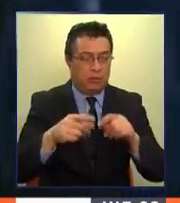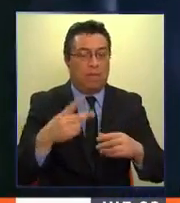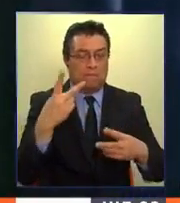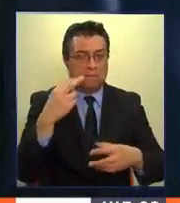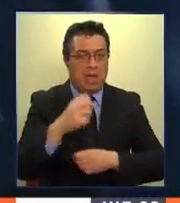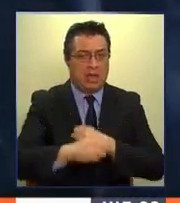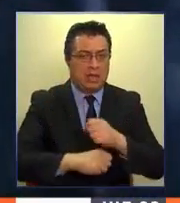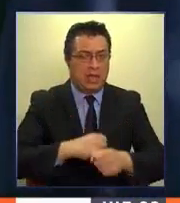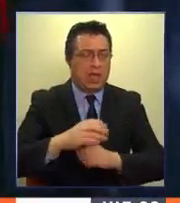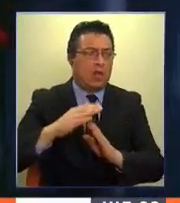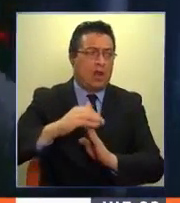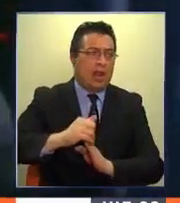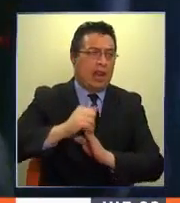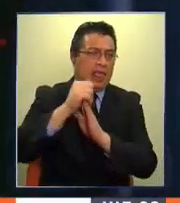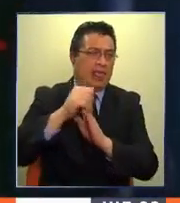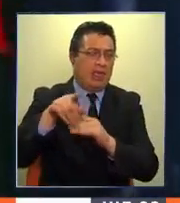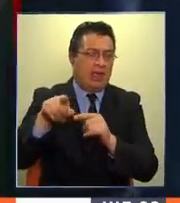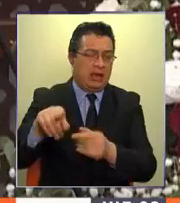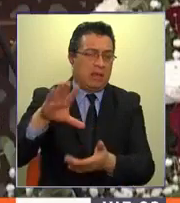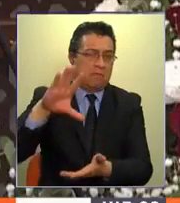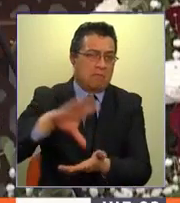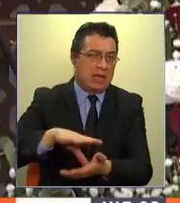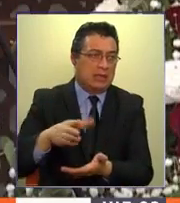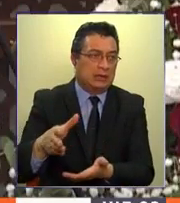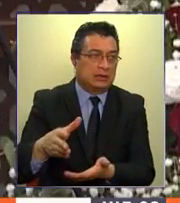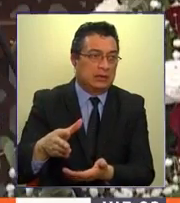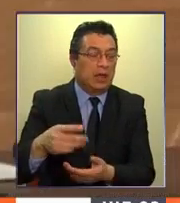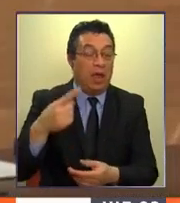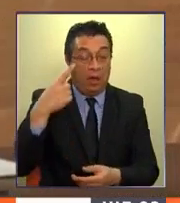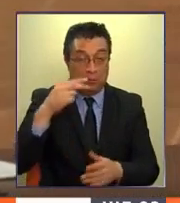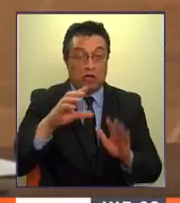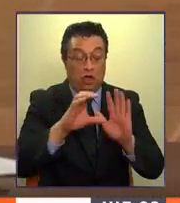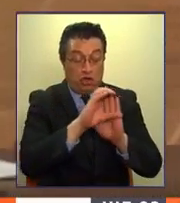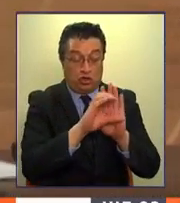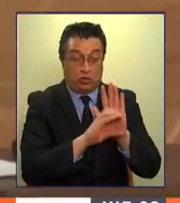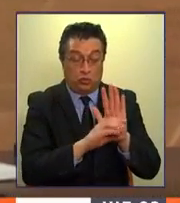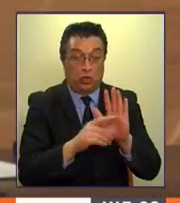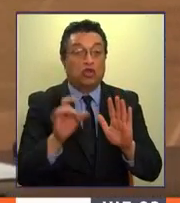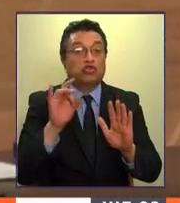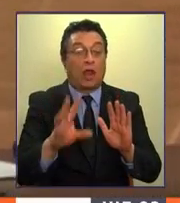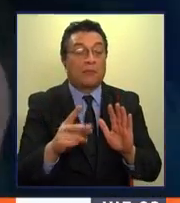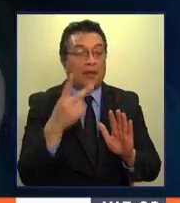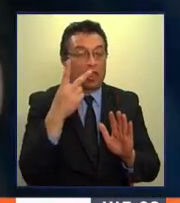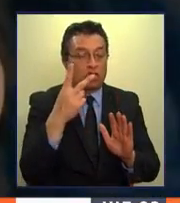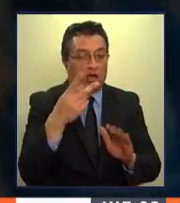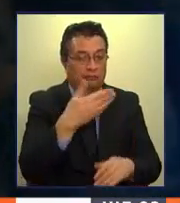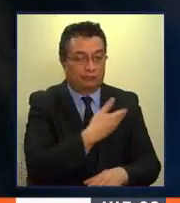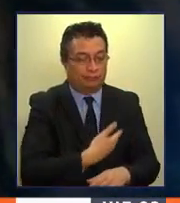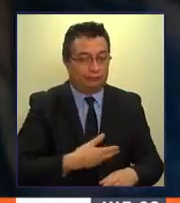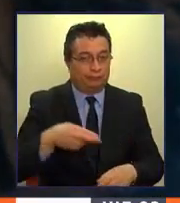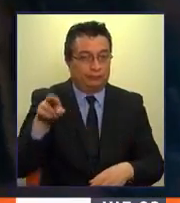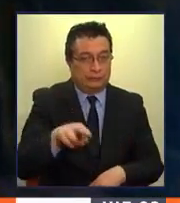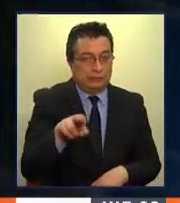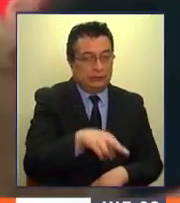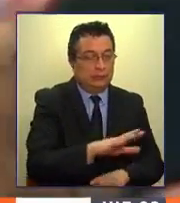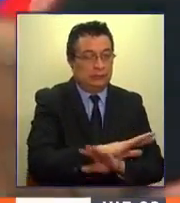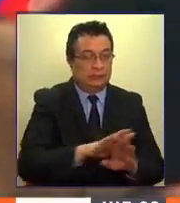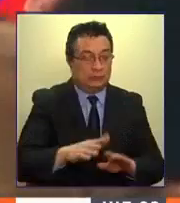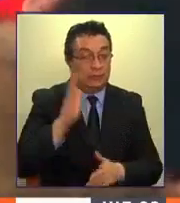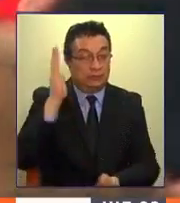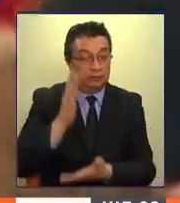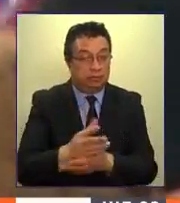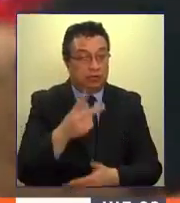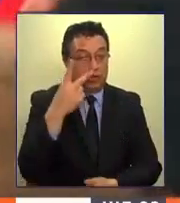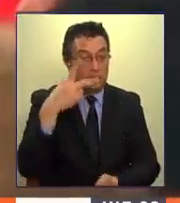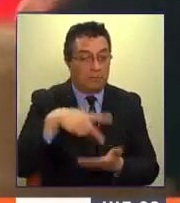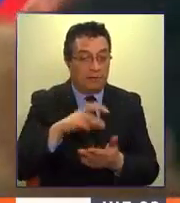líder indiscutido del país. Pero como la Carta Magna rusa solo permite 2 mandatos seguidos y el suyo concluye en